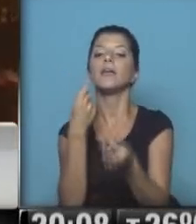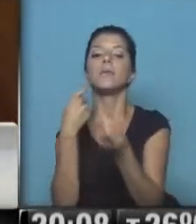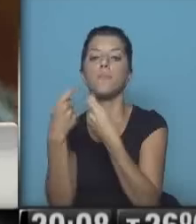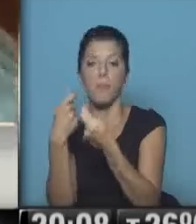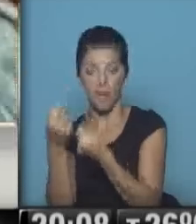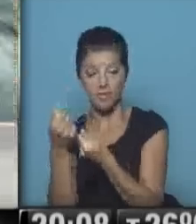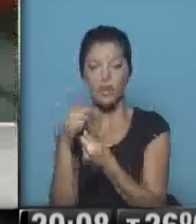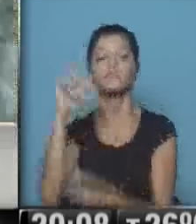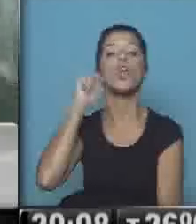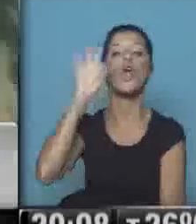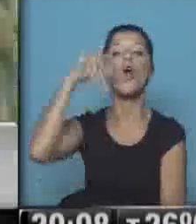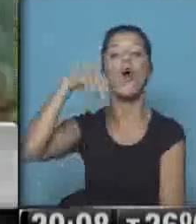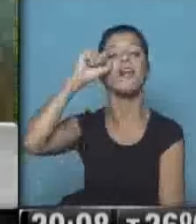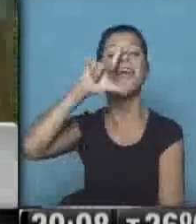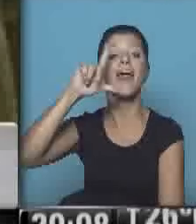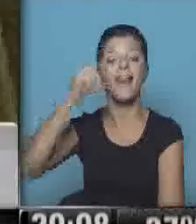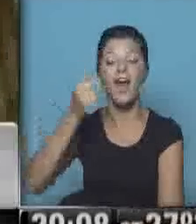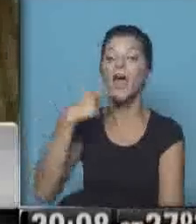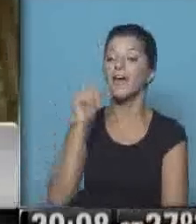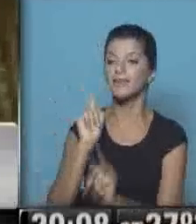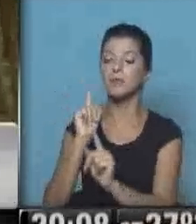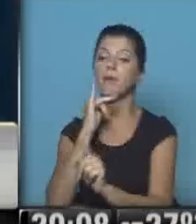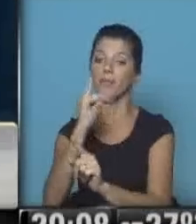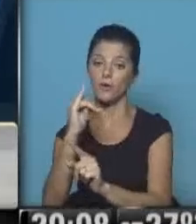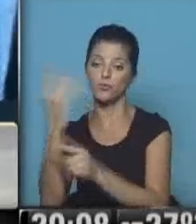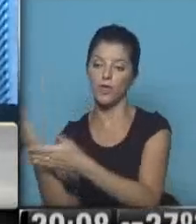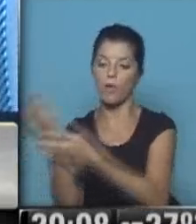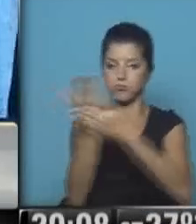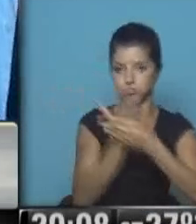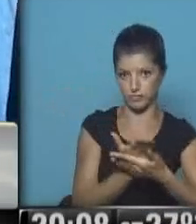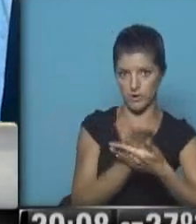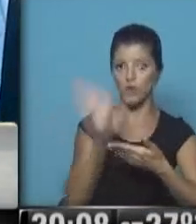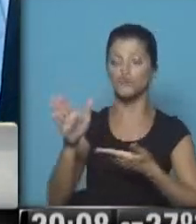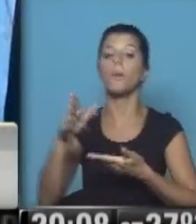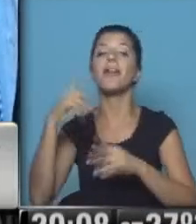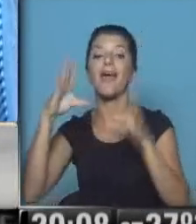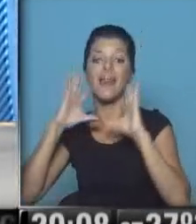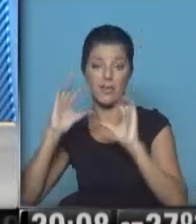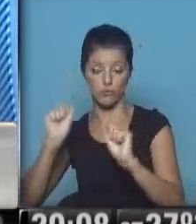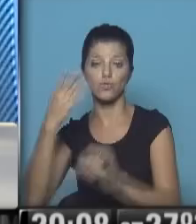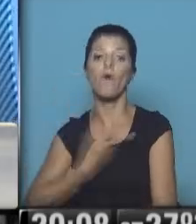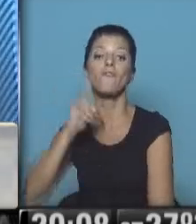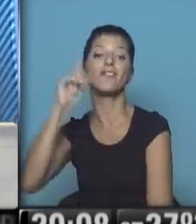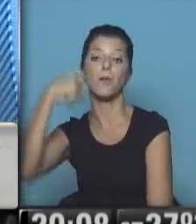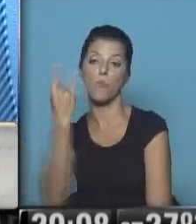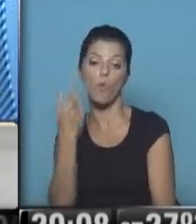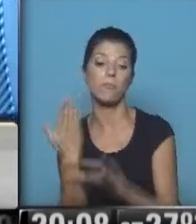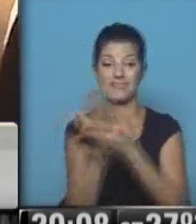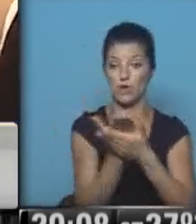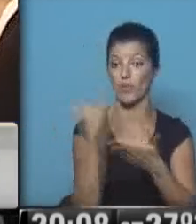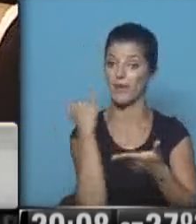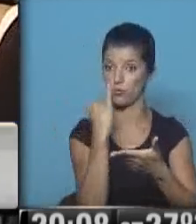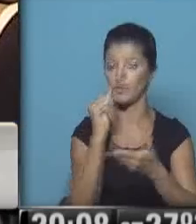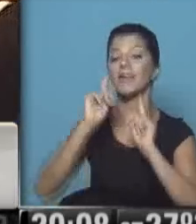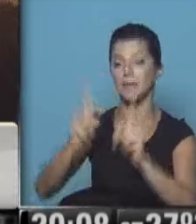bonela Recibió la denuncia de manos del secretario de asuntos relativos a la Islas malvinas Daniel filmus y de la secretaria